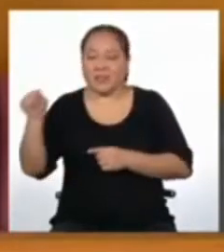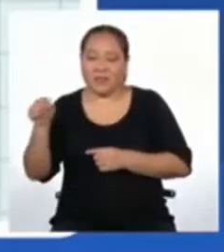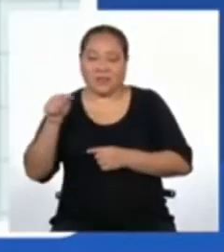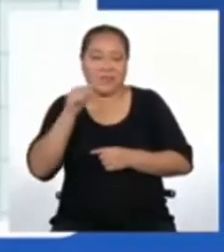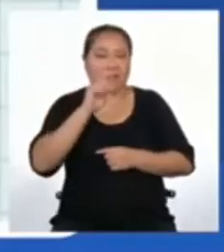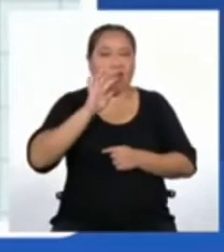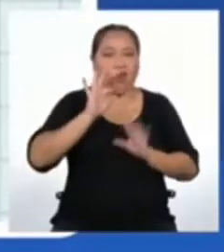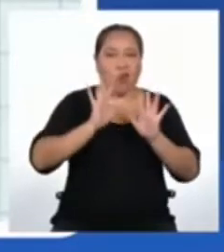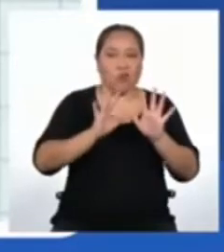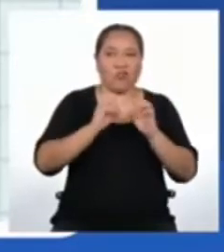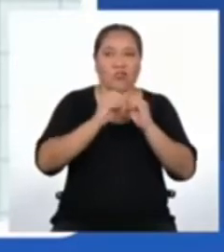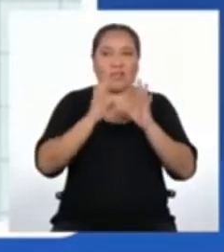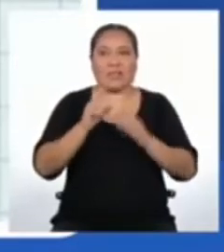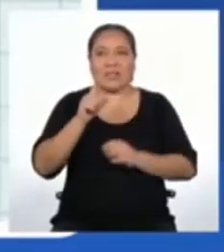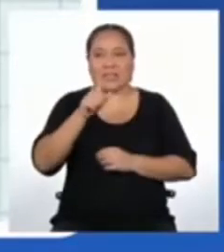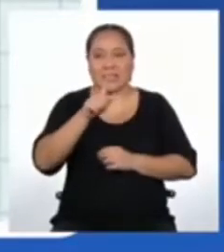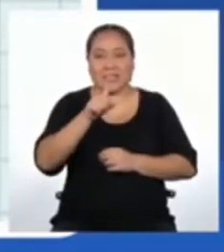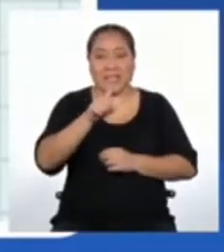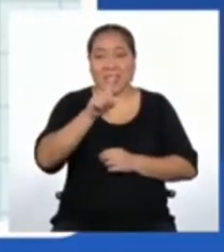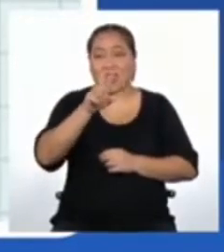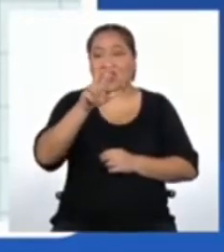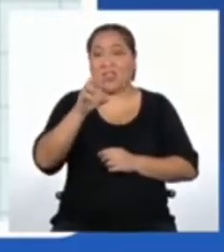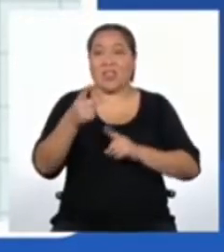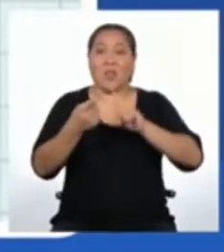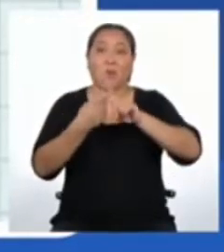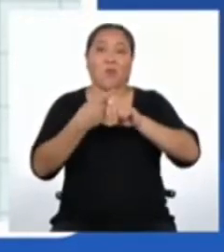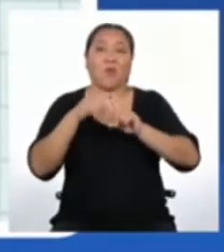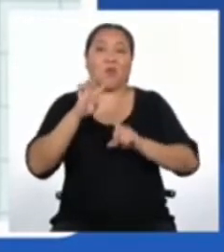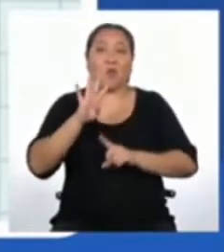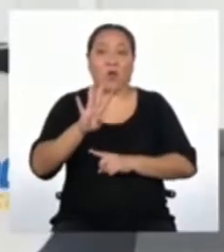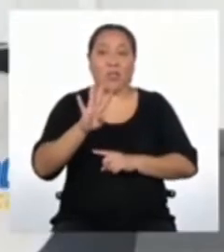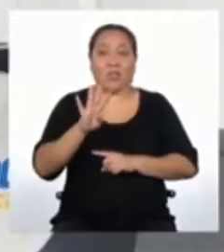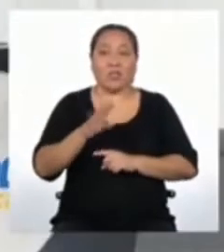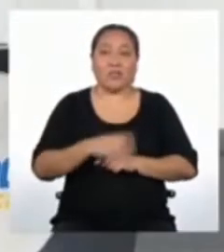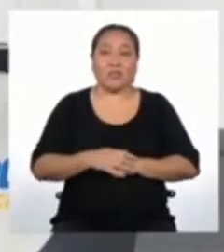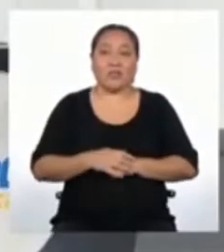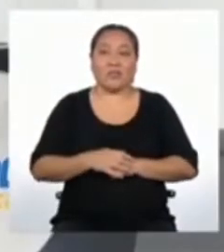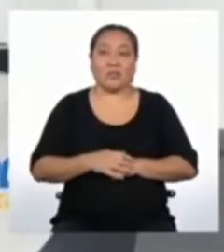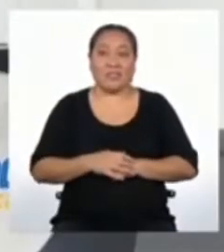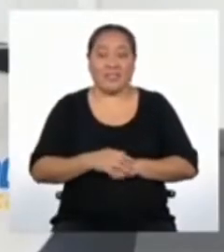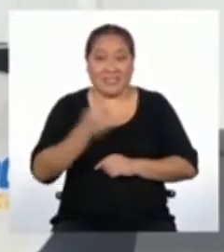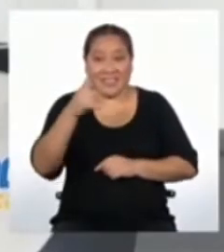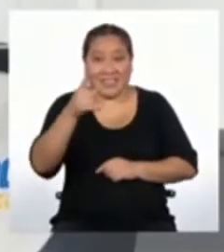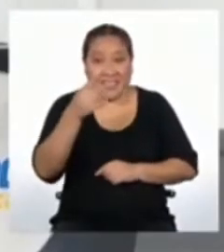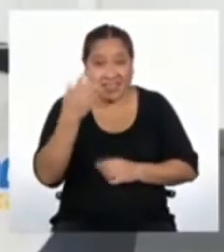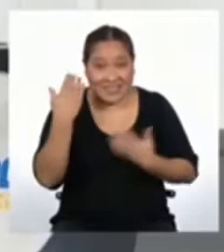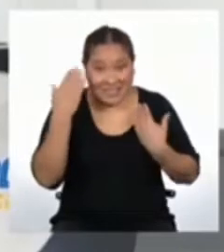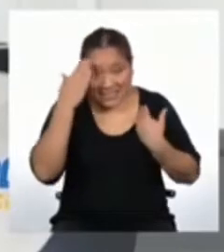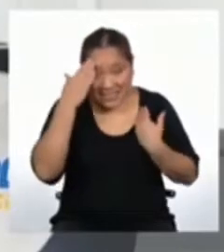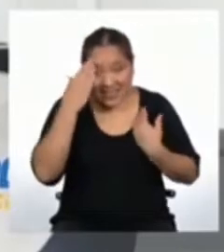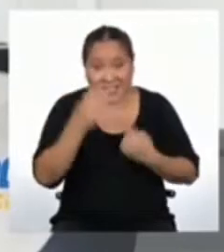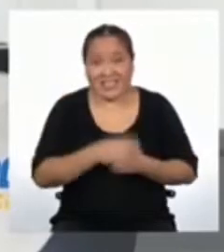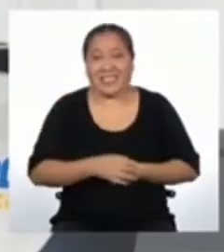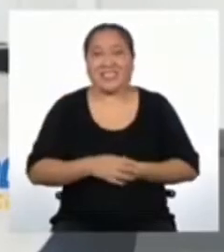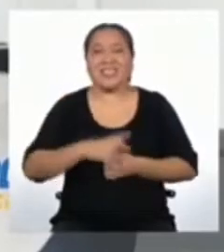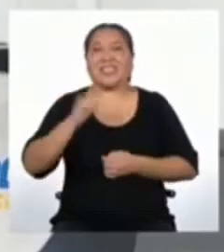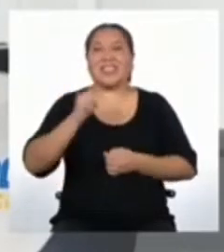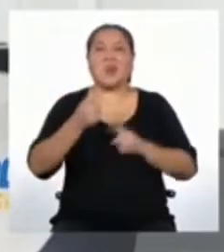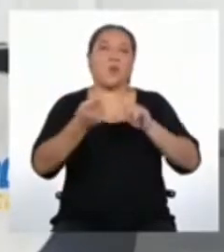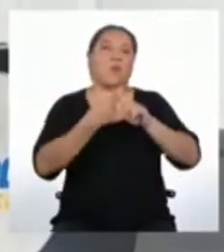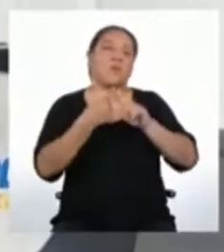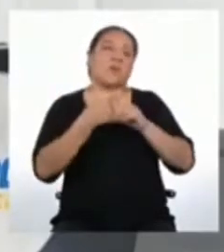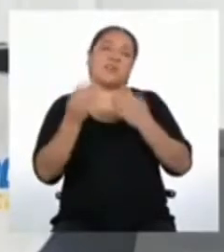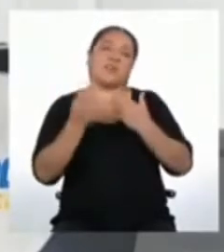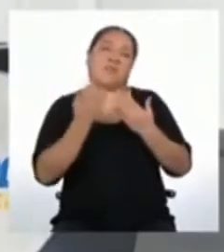días. 130 multiplicado por 4. ¿Ustedes ya lo tienen? Es una